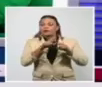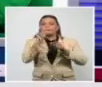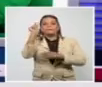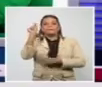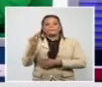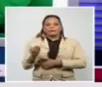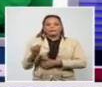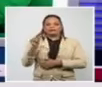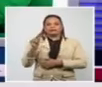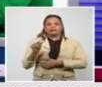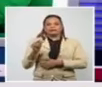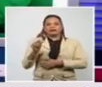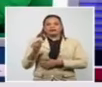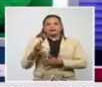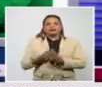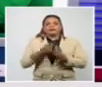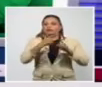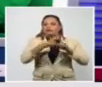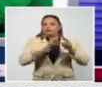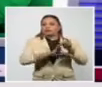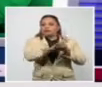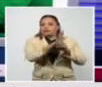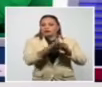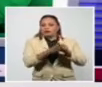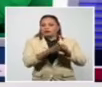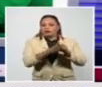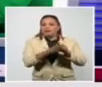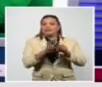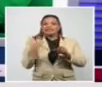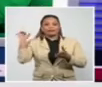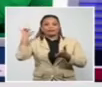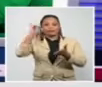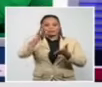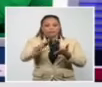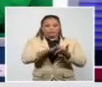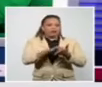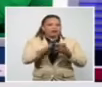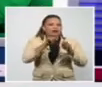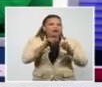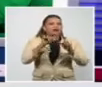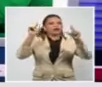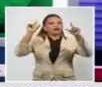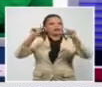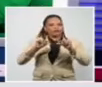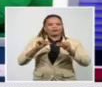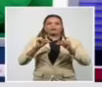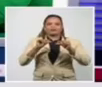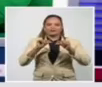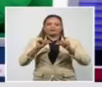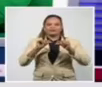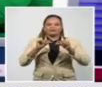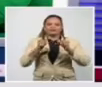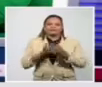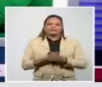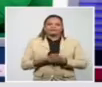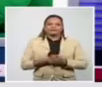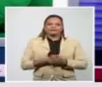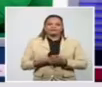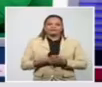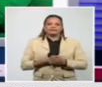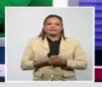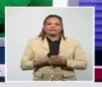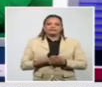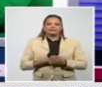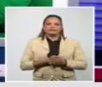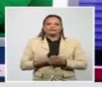que se diagnostican, casos importados, pues ha ido disminuyendo y ha ido adquiriendo